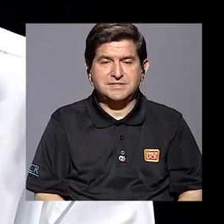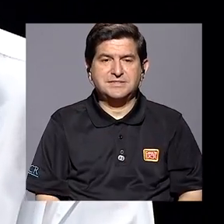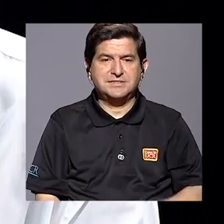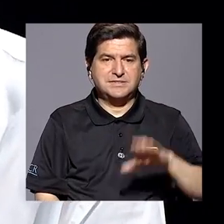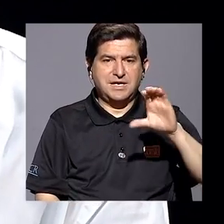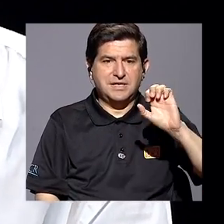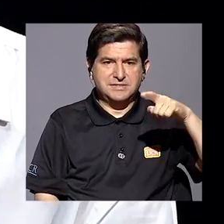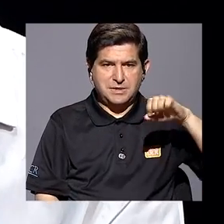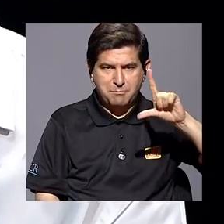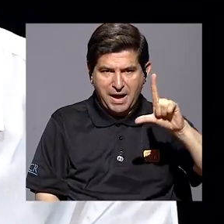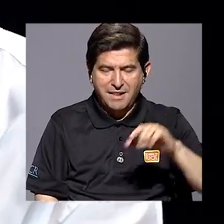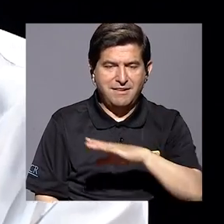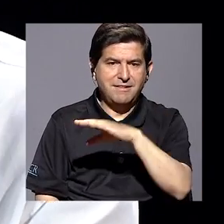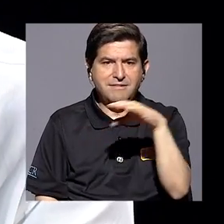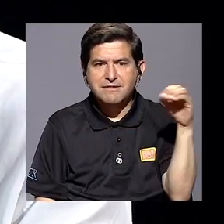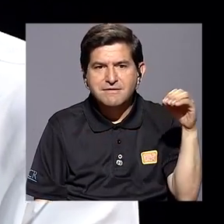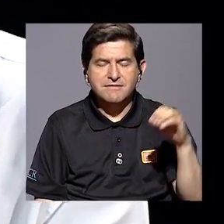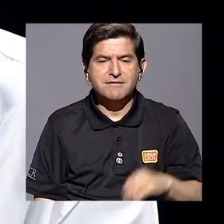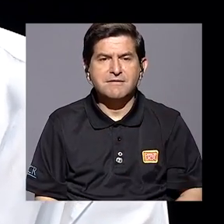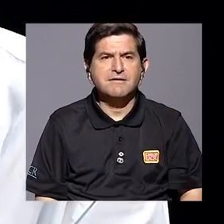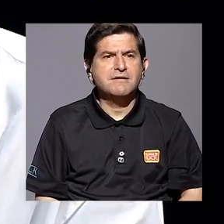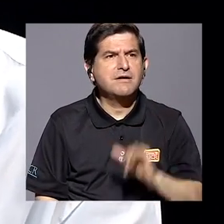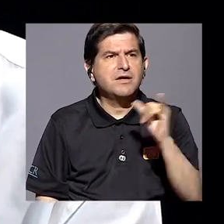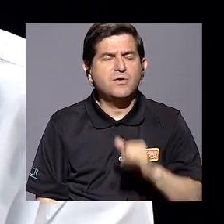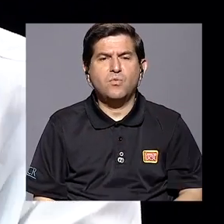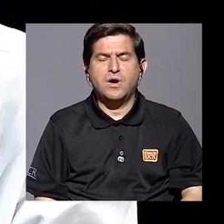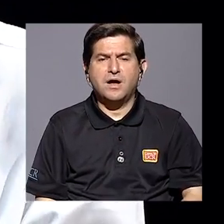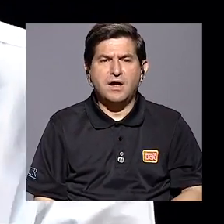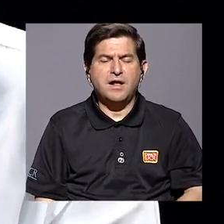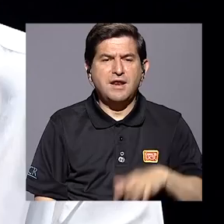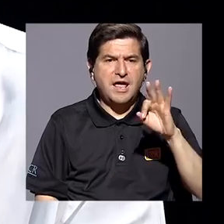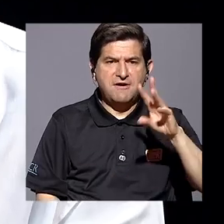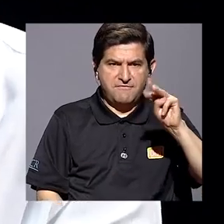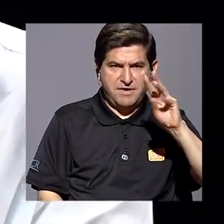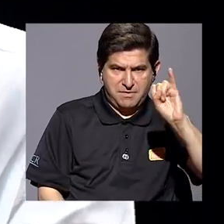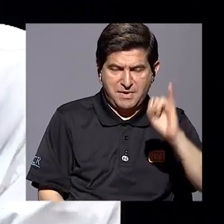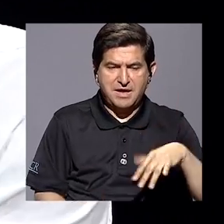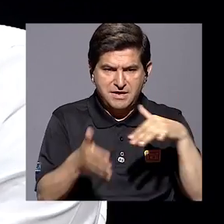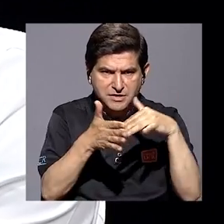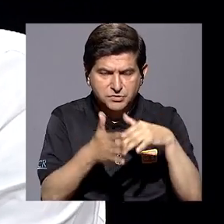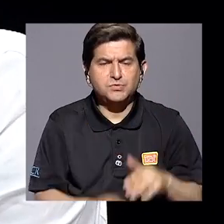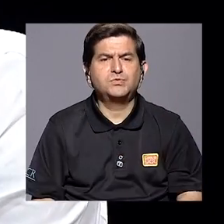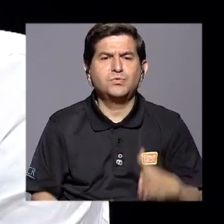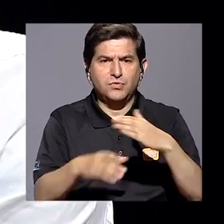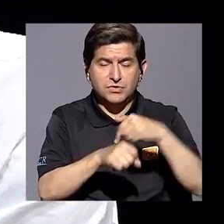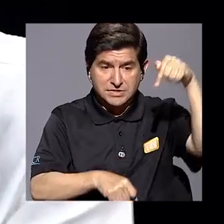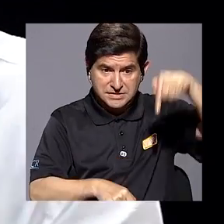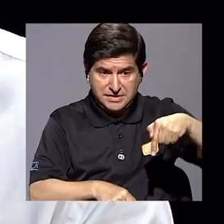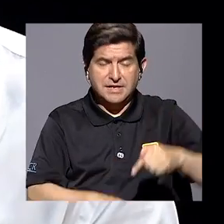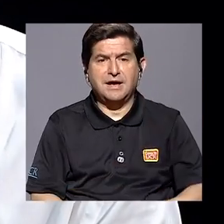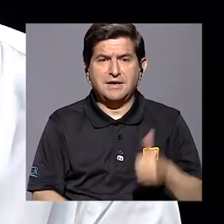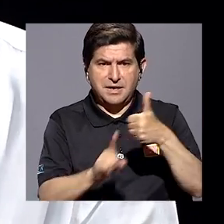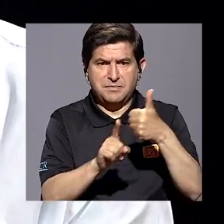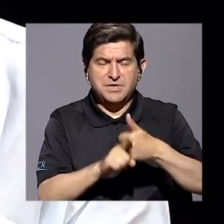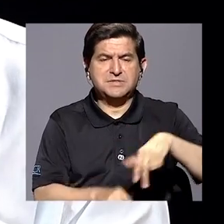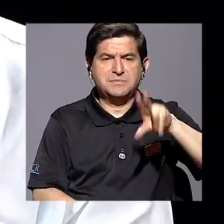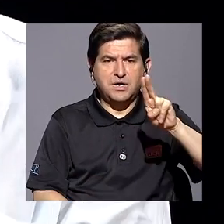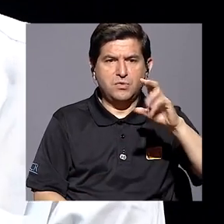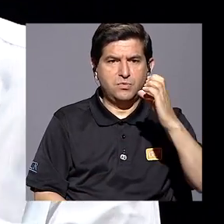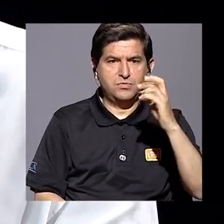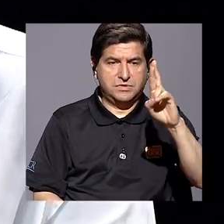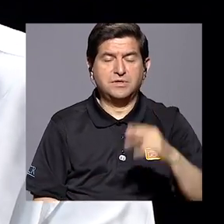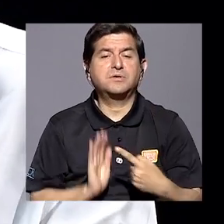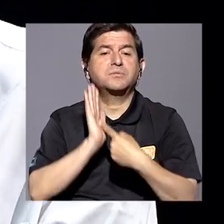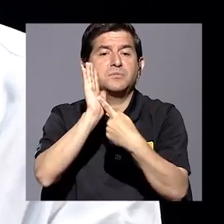cepal estudios que ha hecho el fondo monetariointernacional estudios que se han hecho aquí en la propia universidad de costa rica